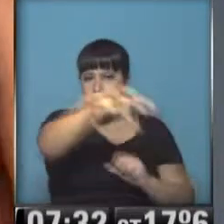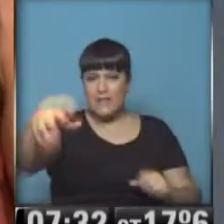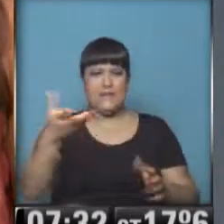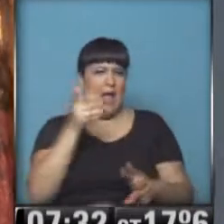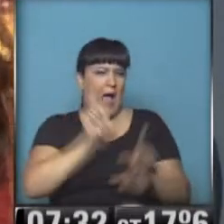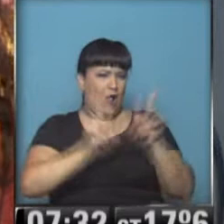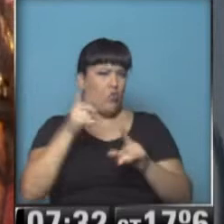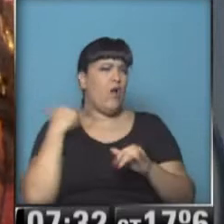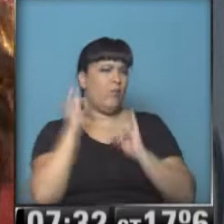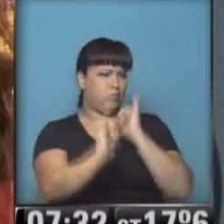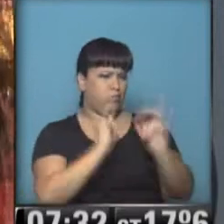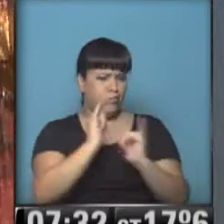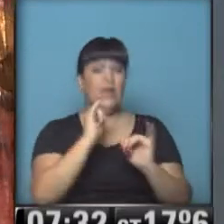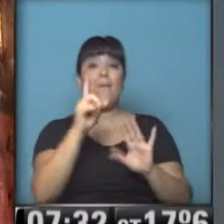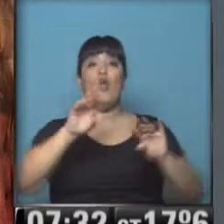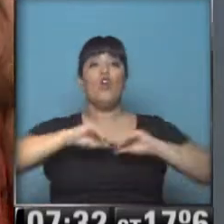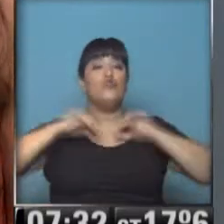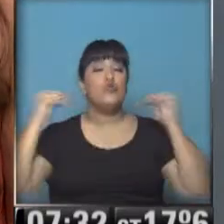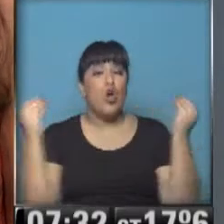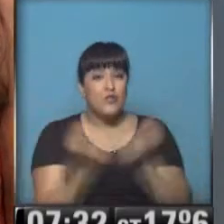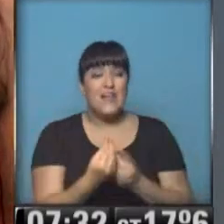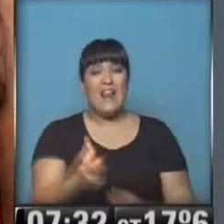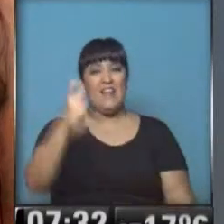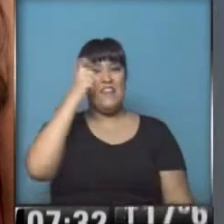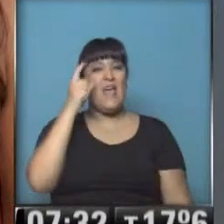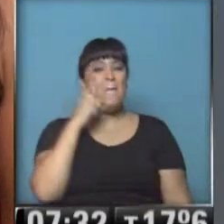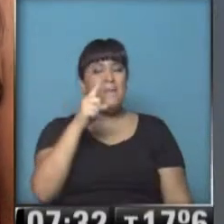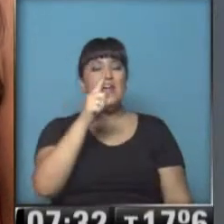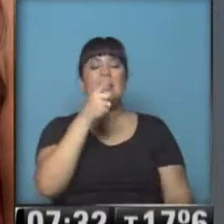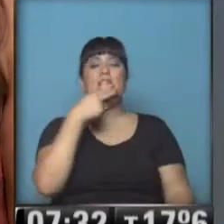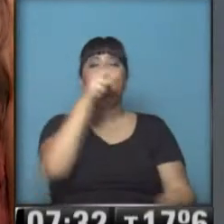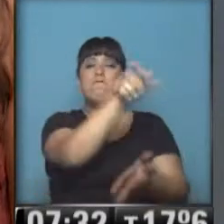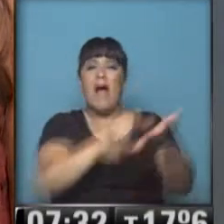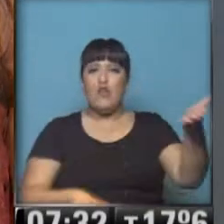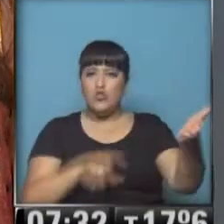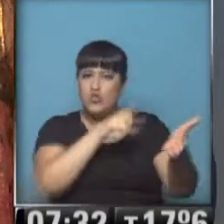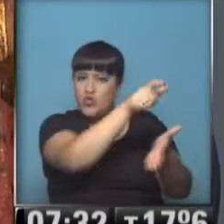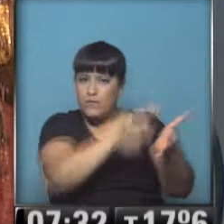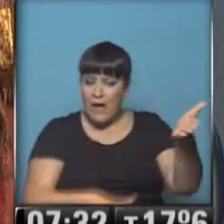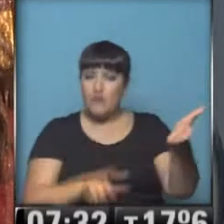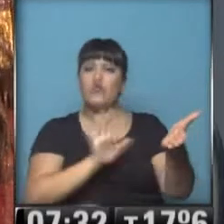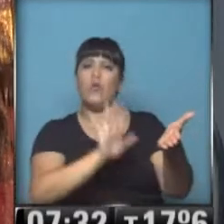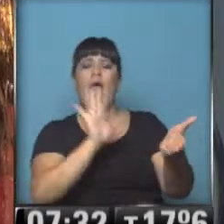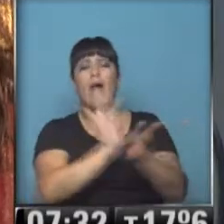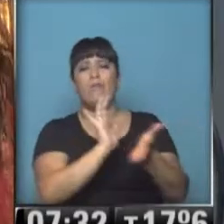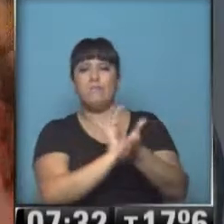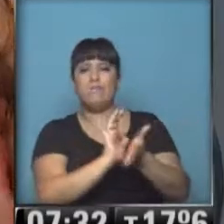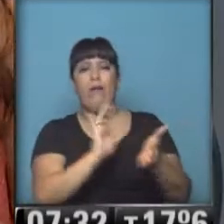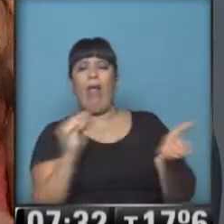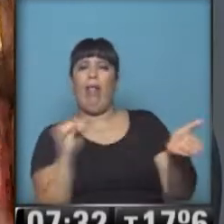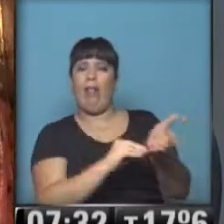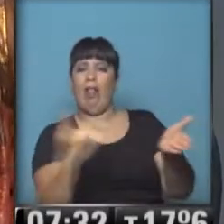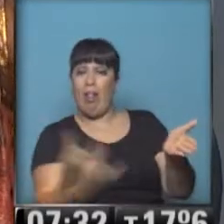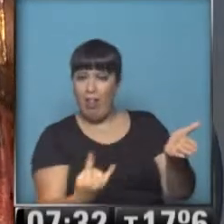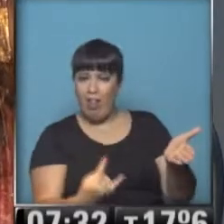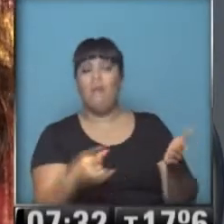algunas. Ahora, lo cierto es que en total son 10.000 facturas, por lo menos, con algún tipo de tratamiento para evadir.